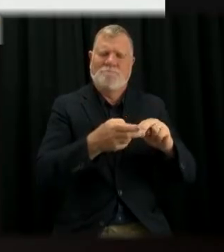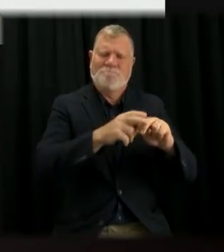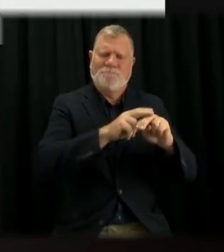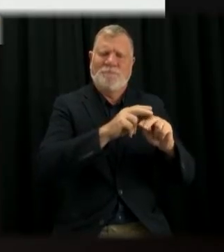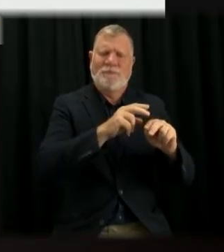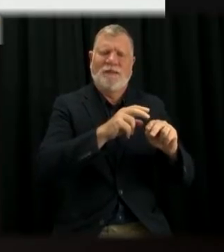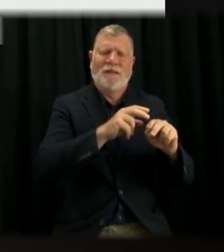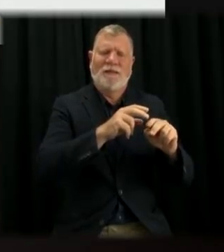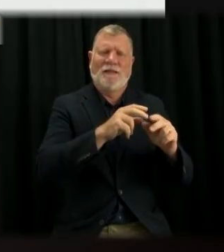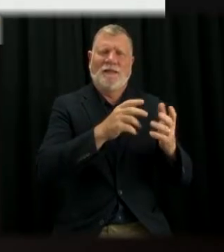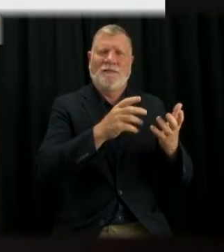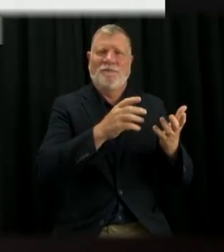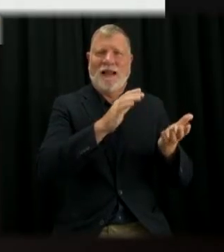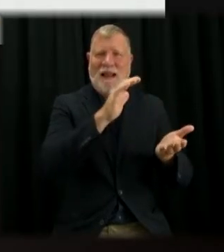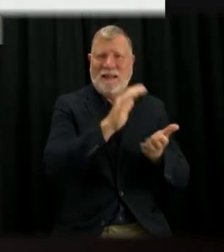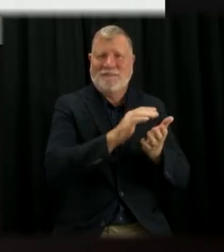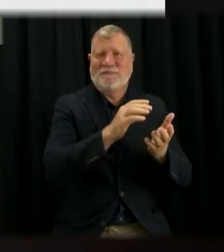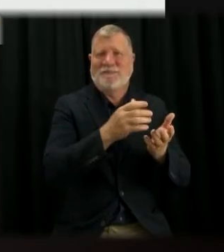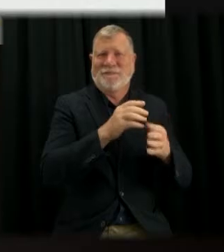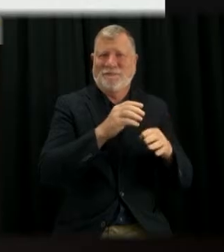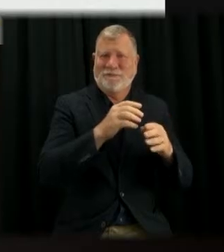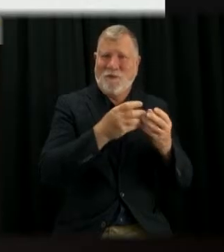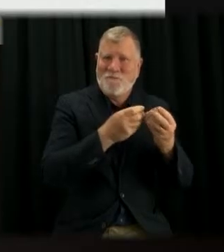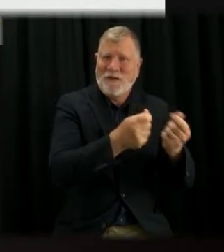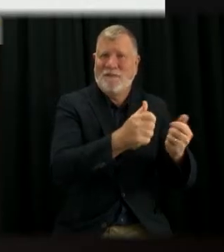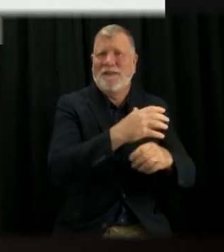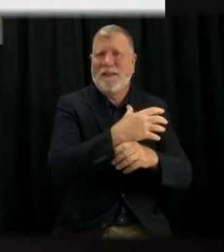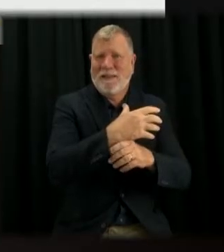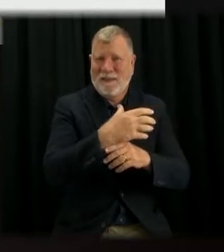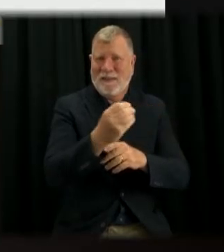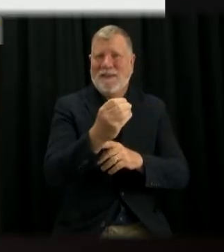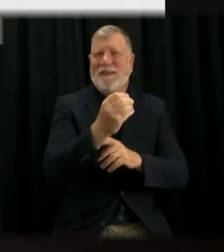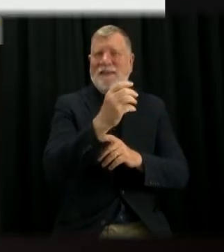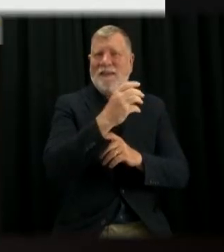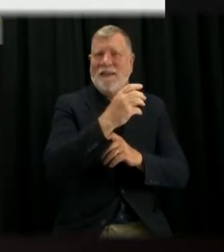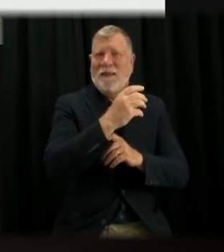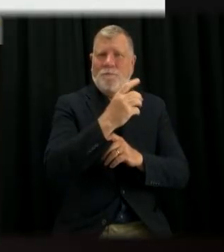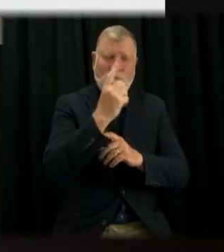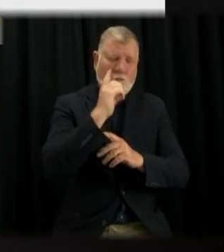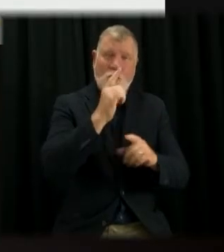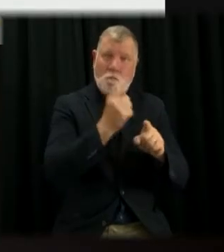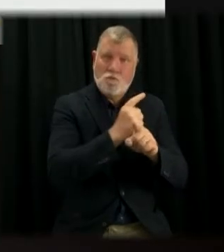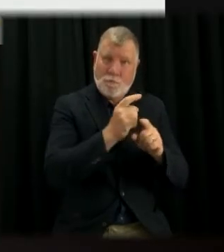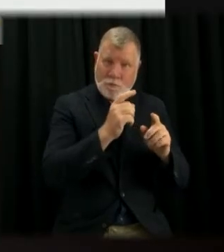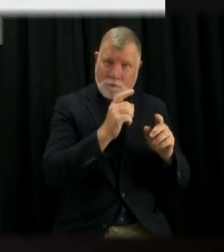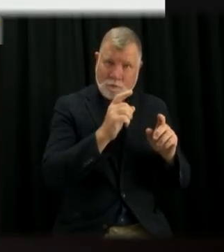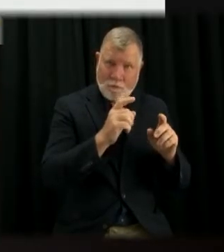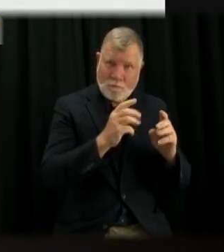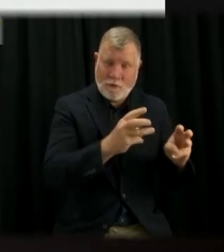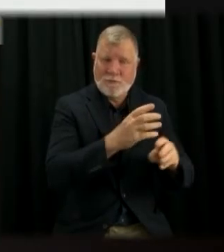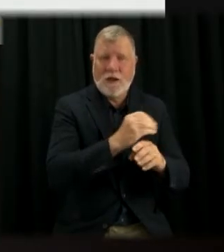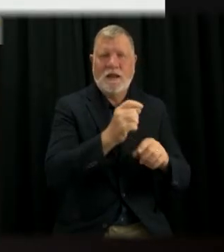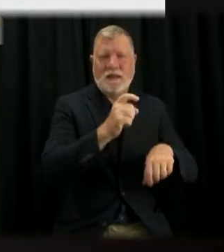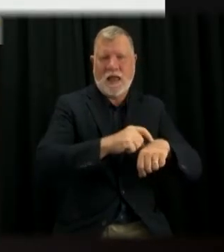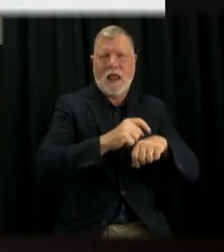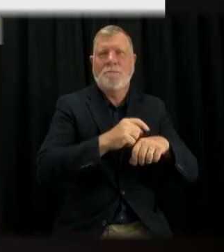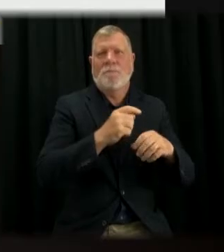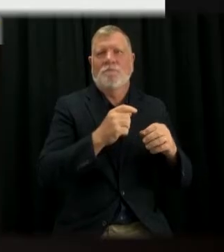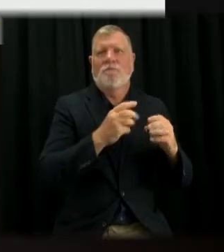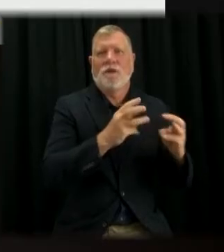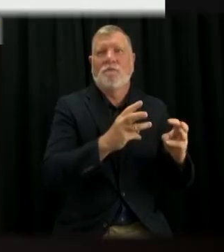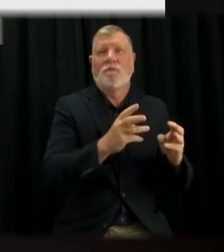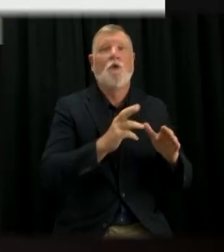Esto ha reducido la eficacia del gobierno de Puerto Rico para poder tener la información de una manera correcta y a